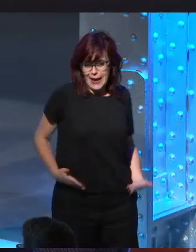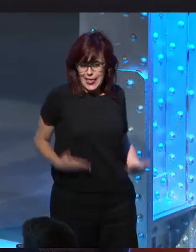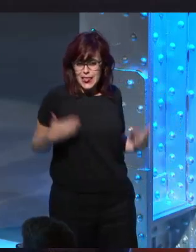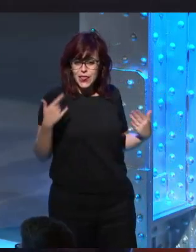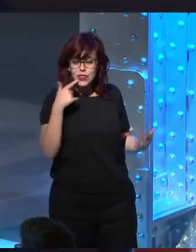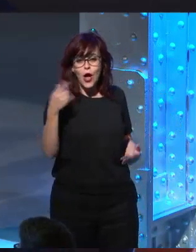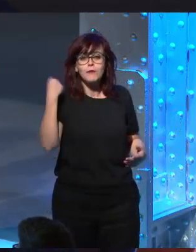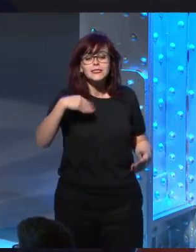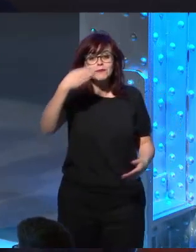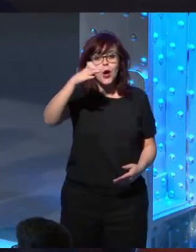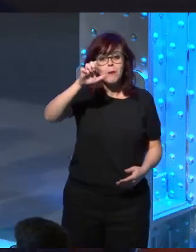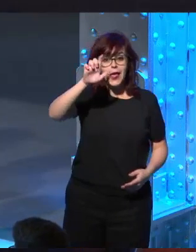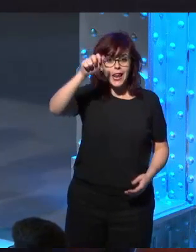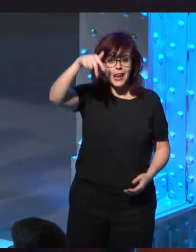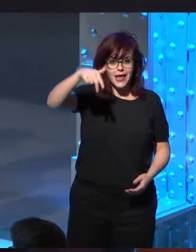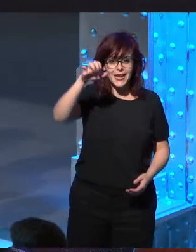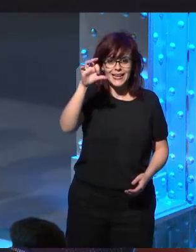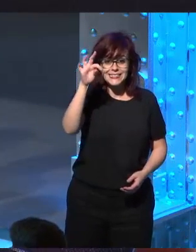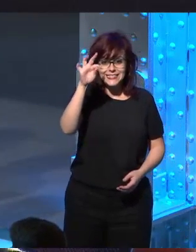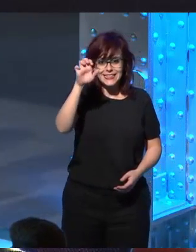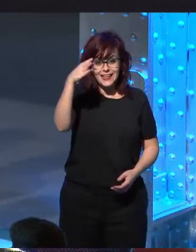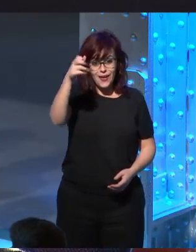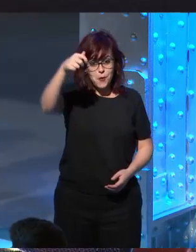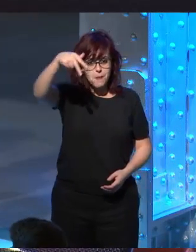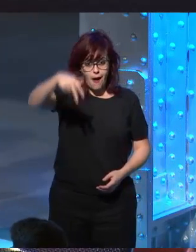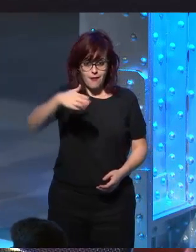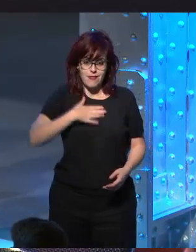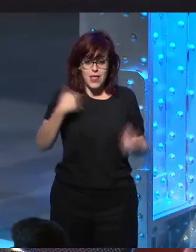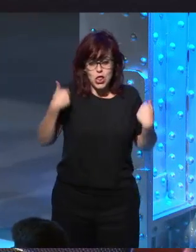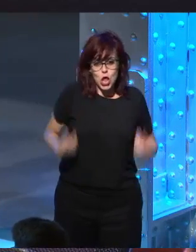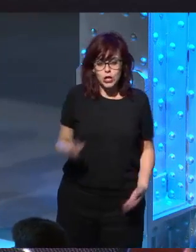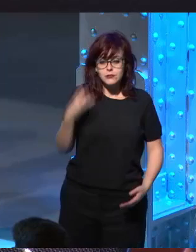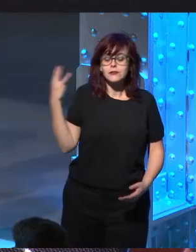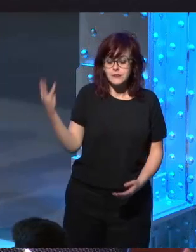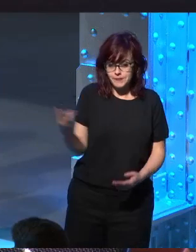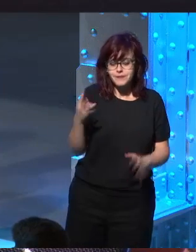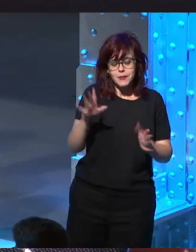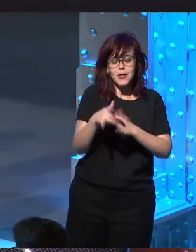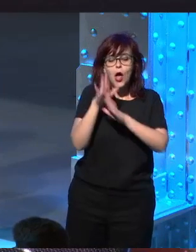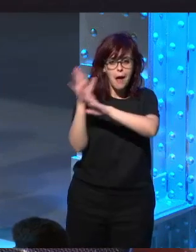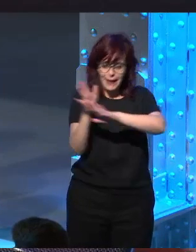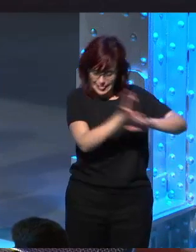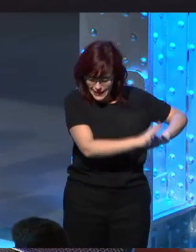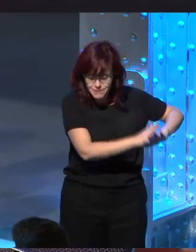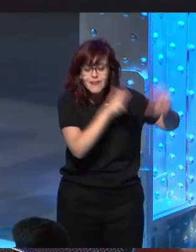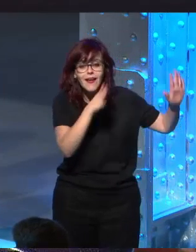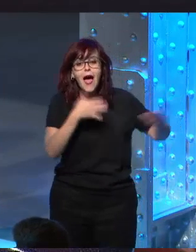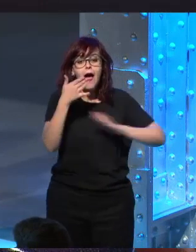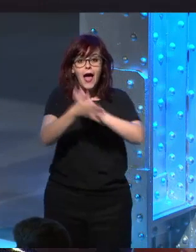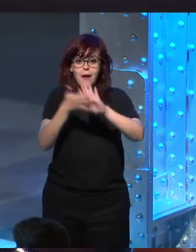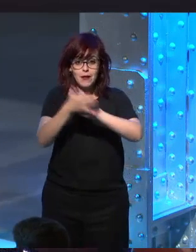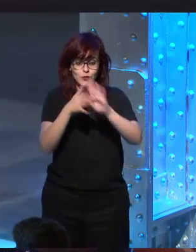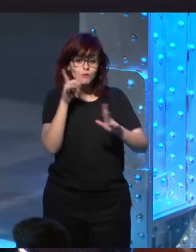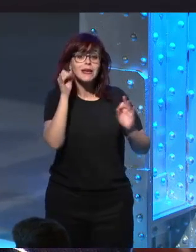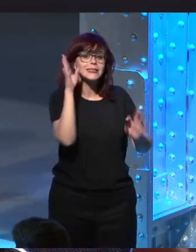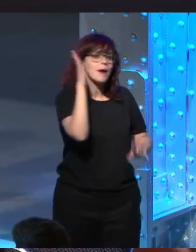yo. Ese ya vale lo que tú quieras. Impagable. Bueno, pero quitando eso, Ramoncín. decía que Julio